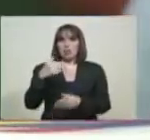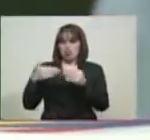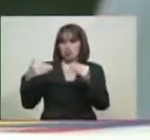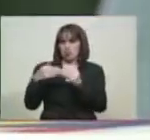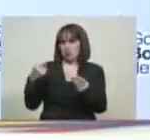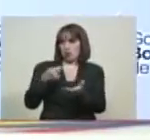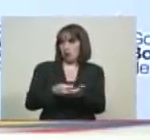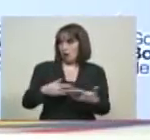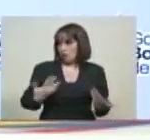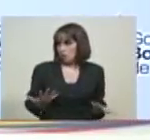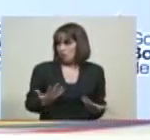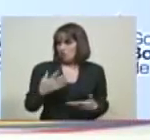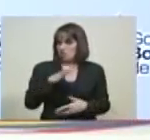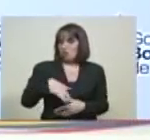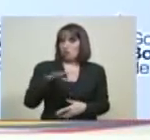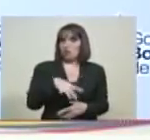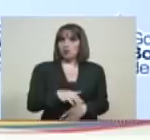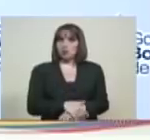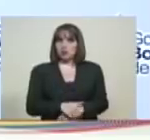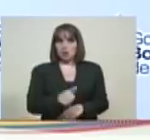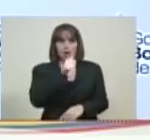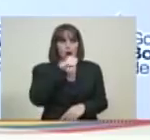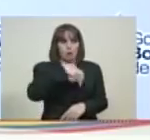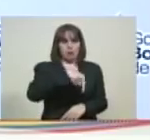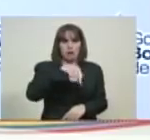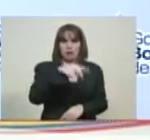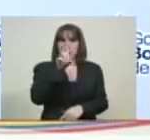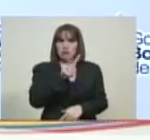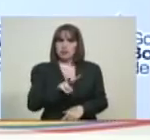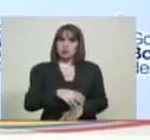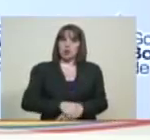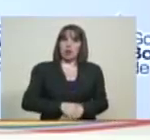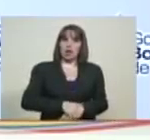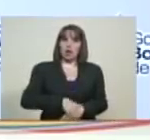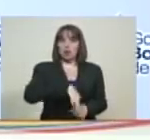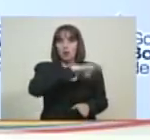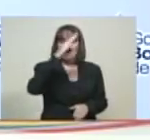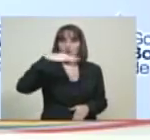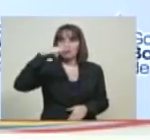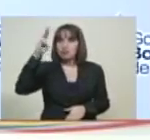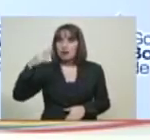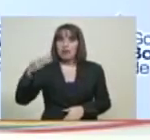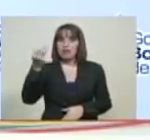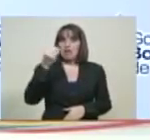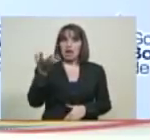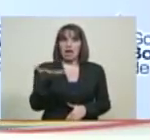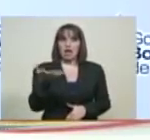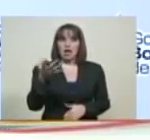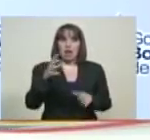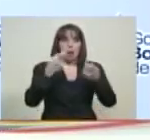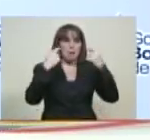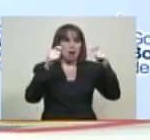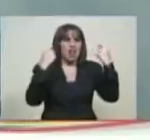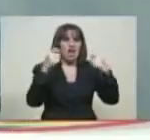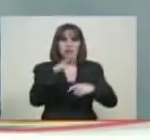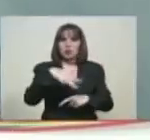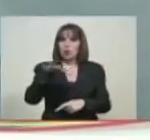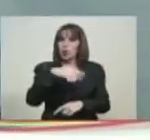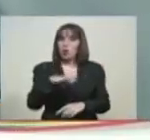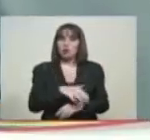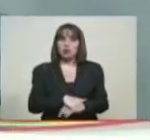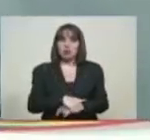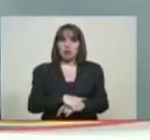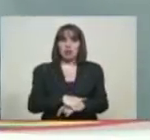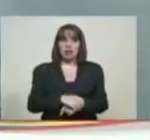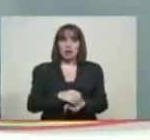dólar y el agua donde la sacaste de un manantial de una montaña venezolana y el plástico de no lo sacaste de